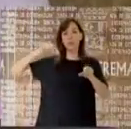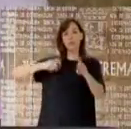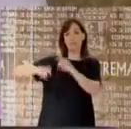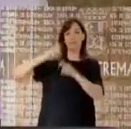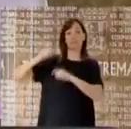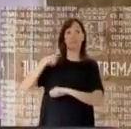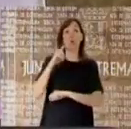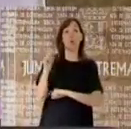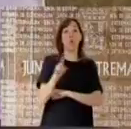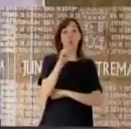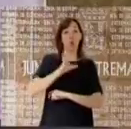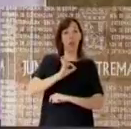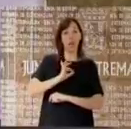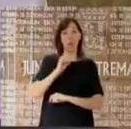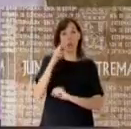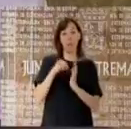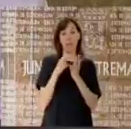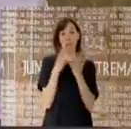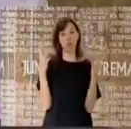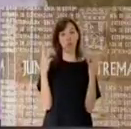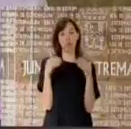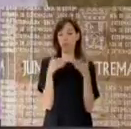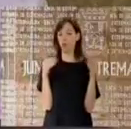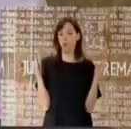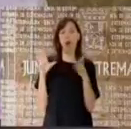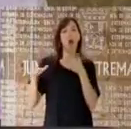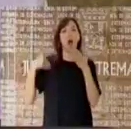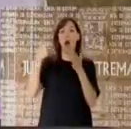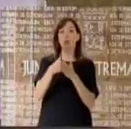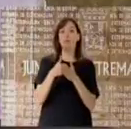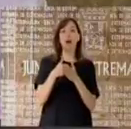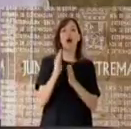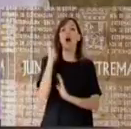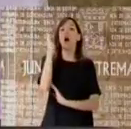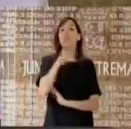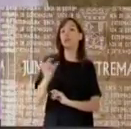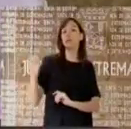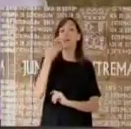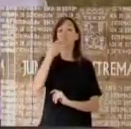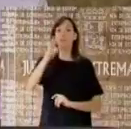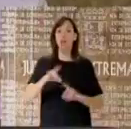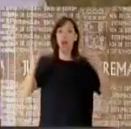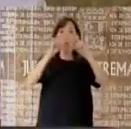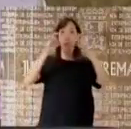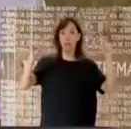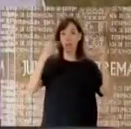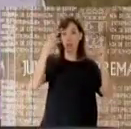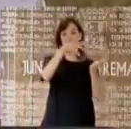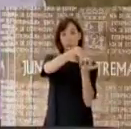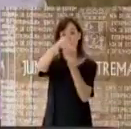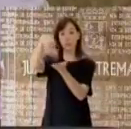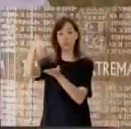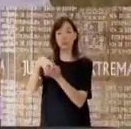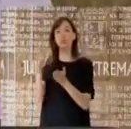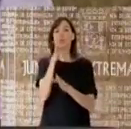2018 y afecta sobre todo a las dos grandes empresas que han tenido